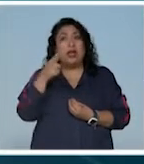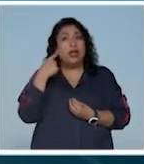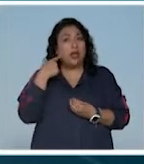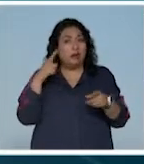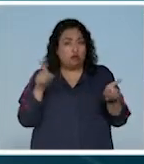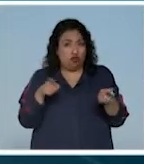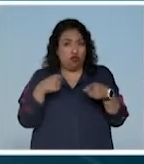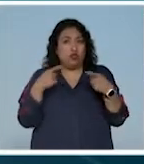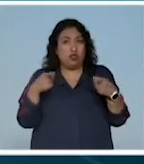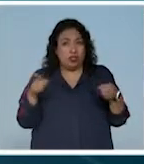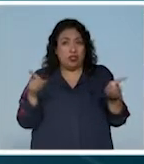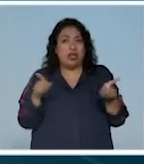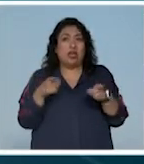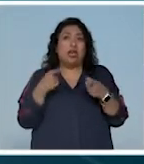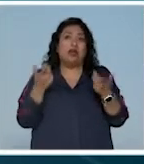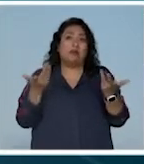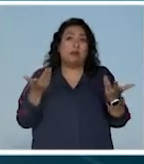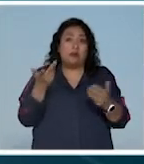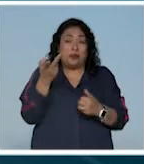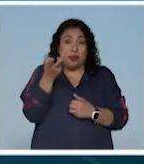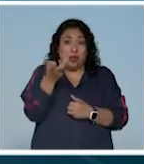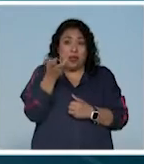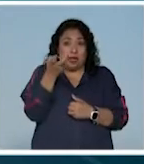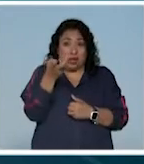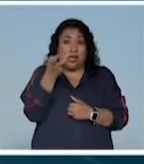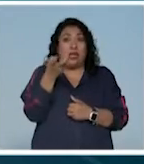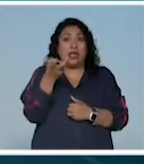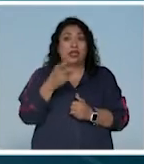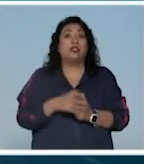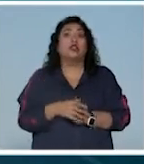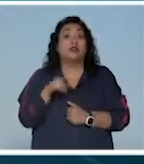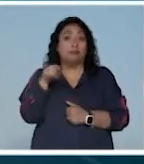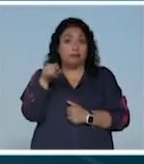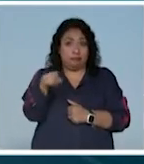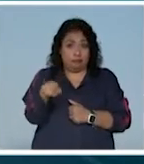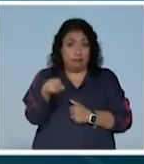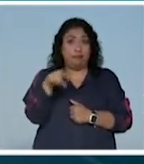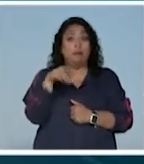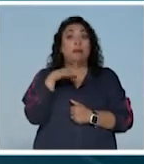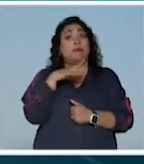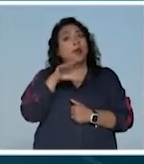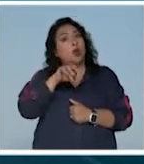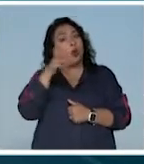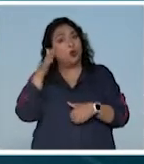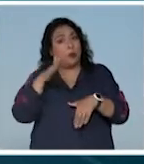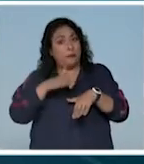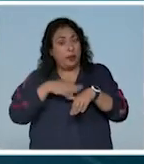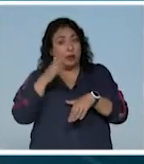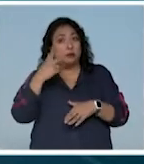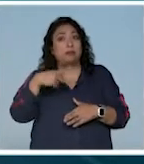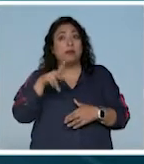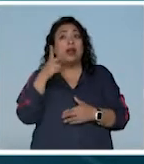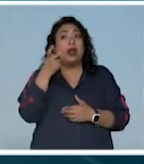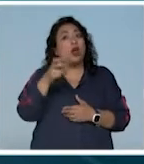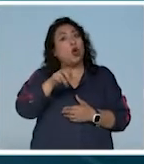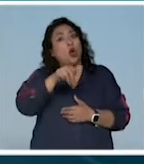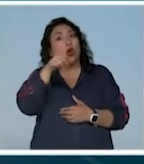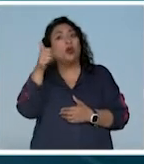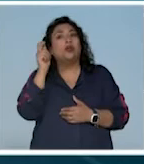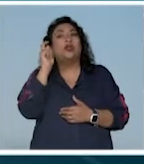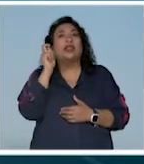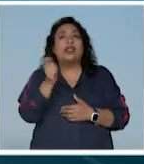musical, pues esos estarán allí y algo más, pero ese algo más es